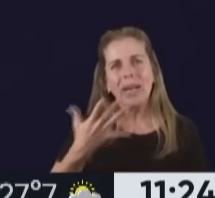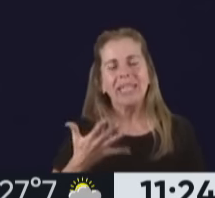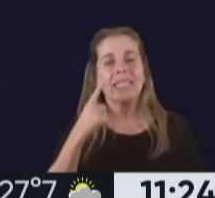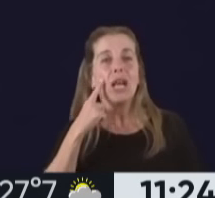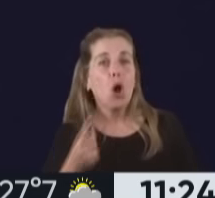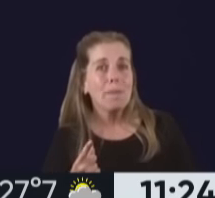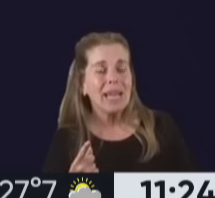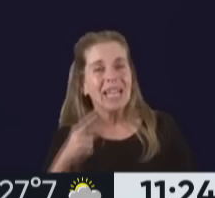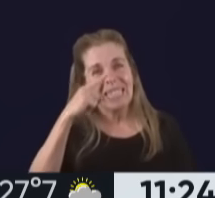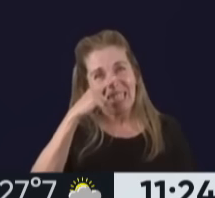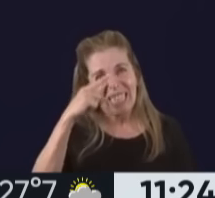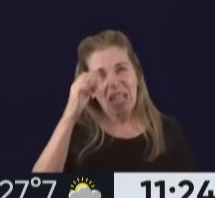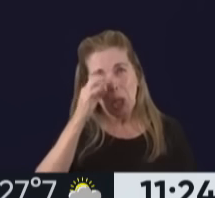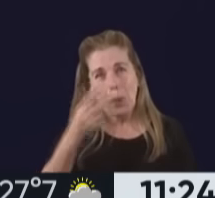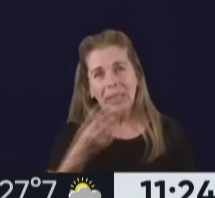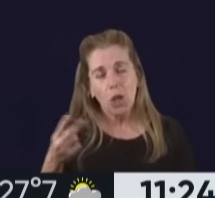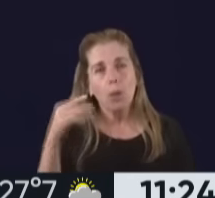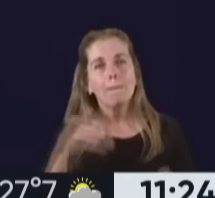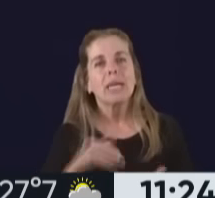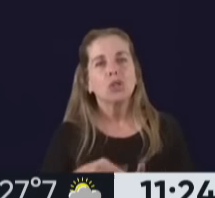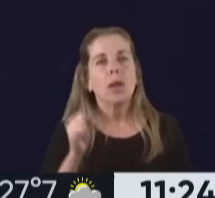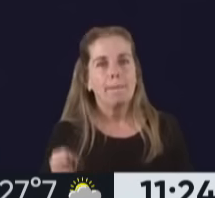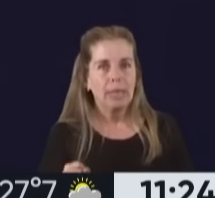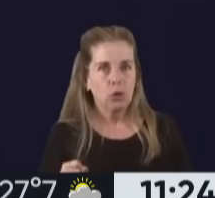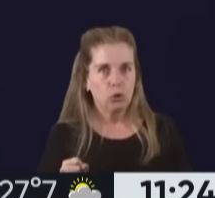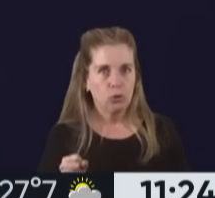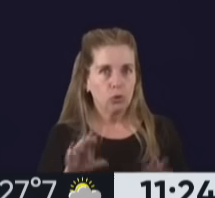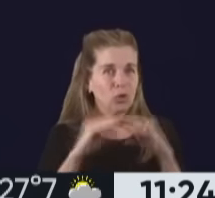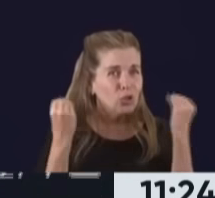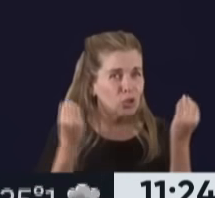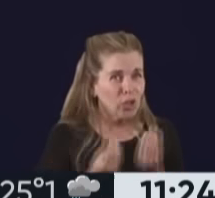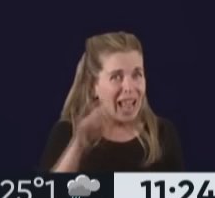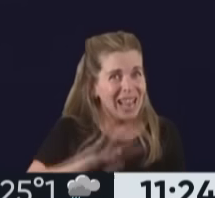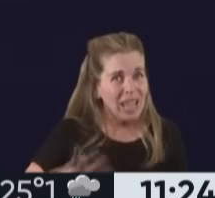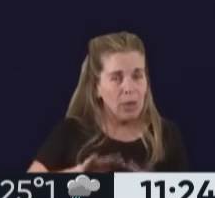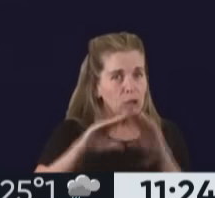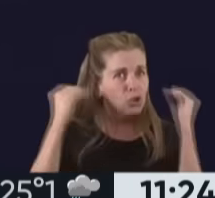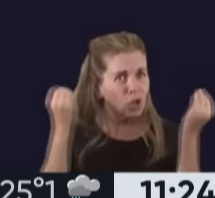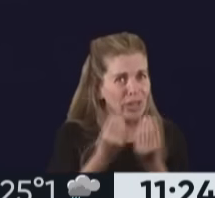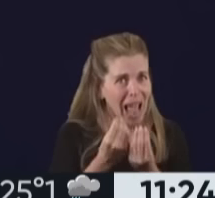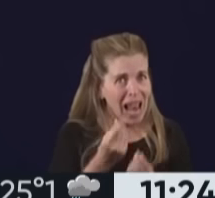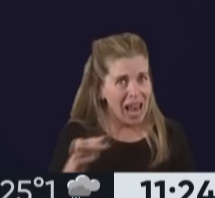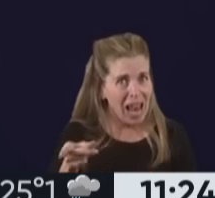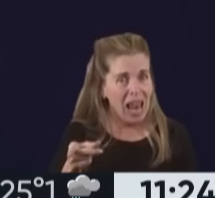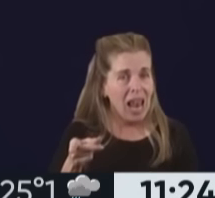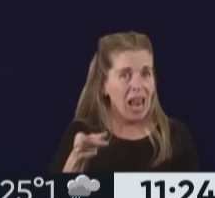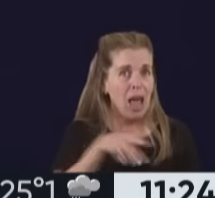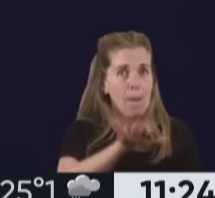45.722 millones de pesos. El total de la deuda del gobierno bonaerense es de